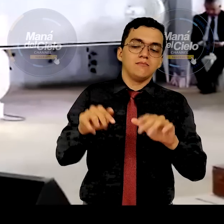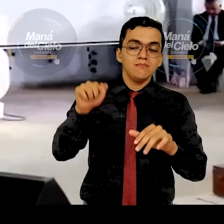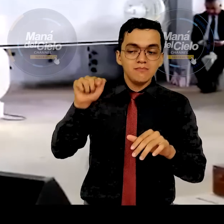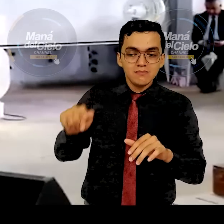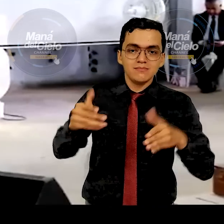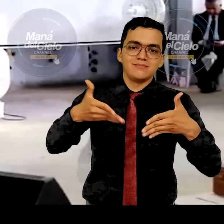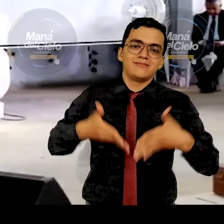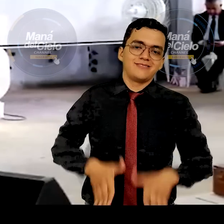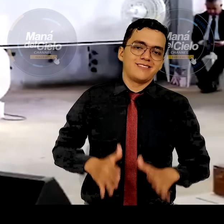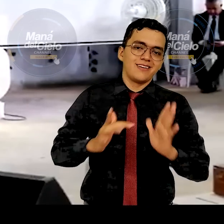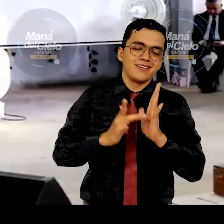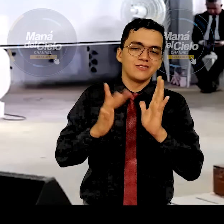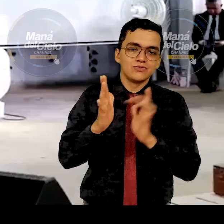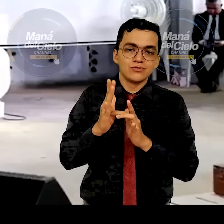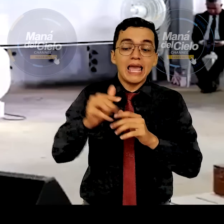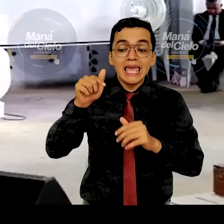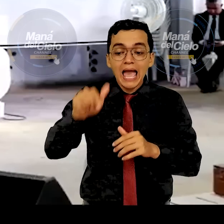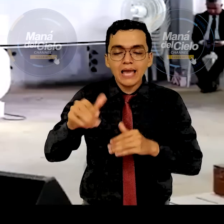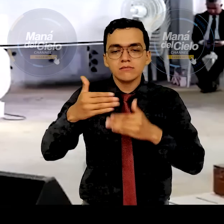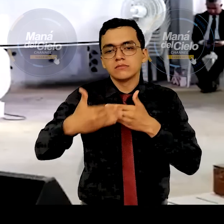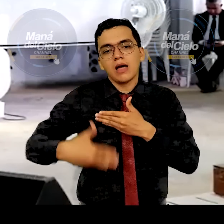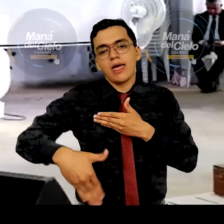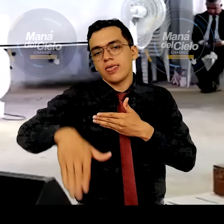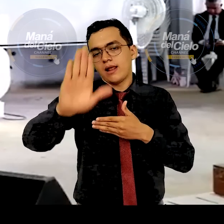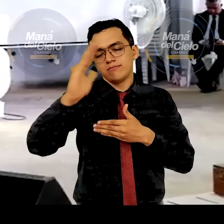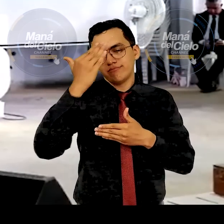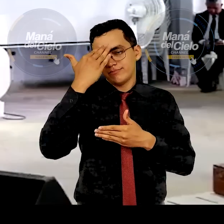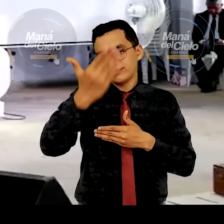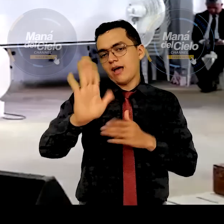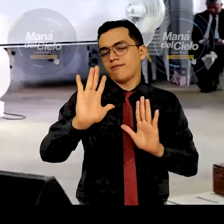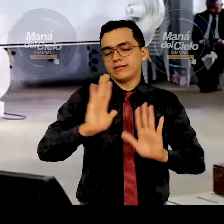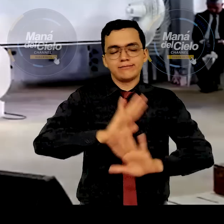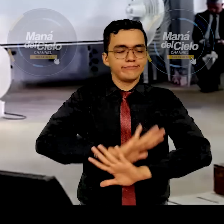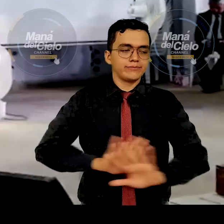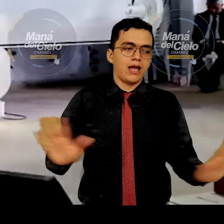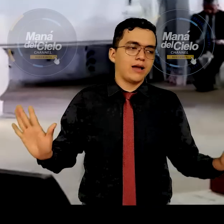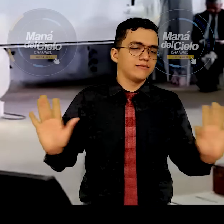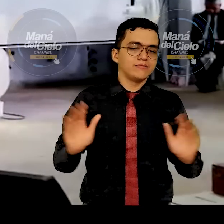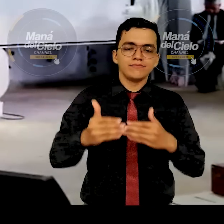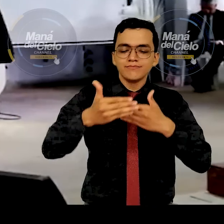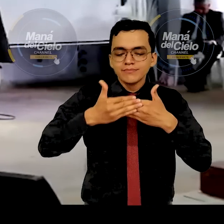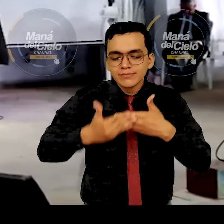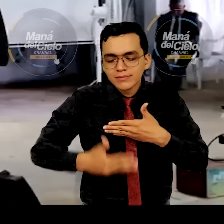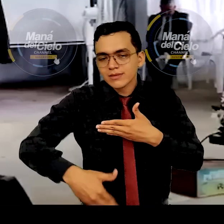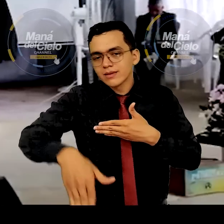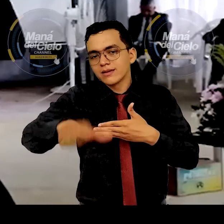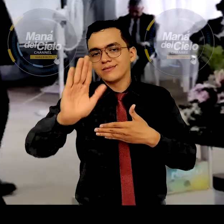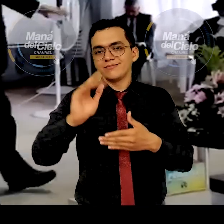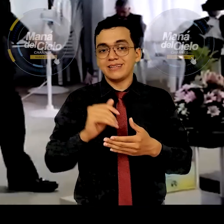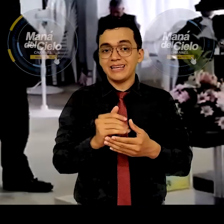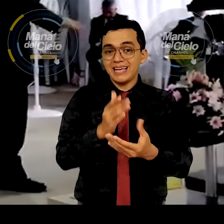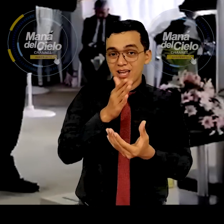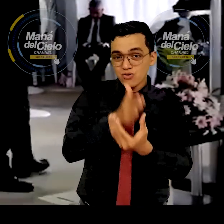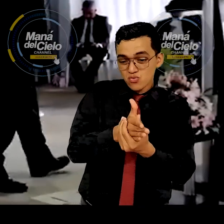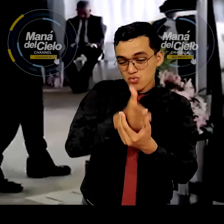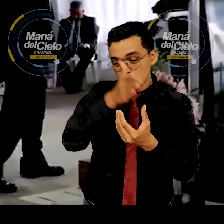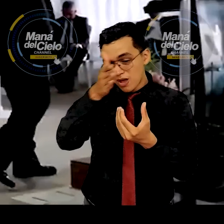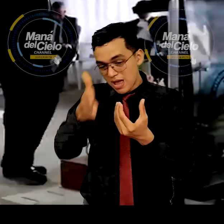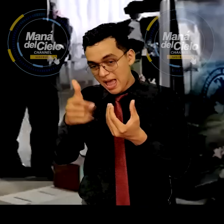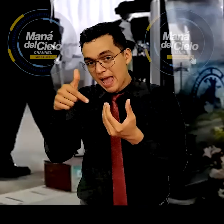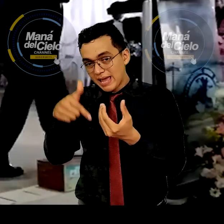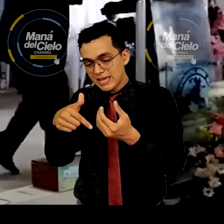hermano, lo que usted quiera. Lo que usted quiera. Léase los nuevos, los